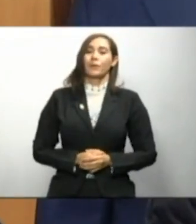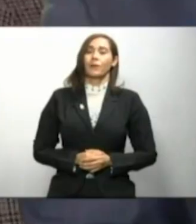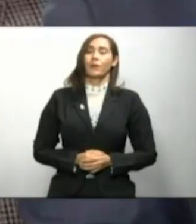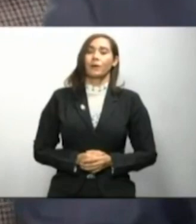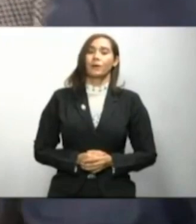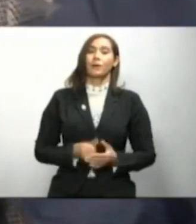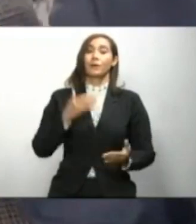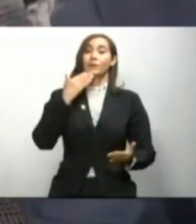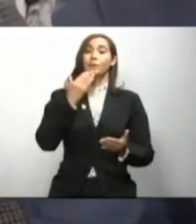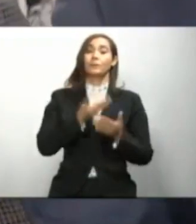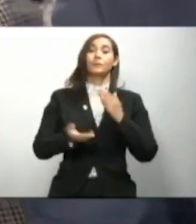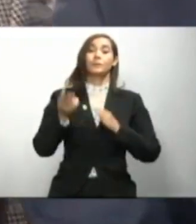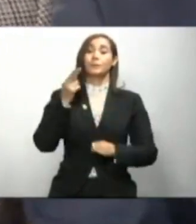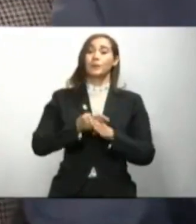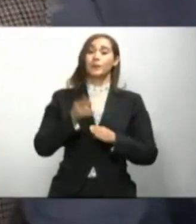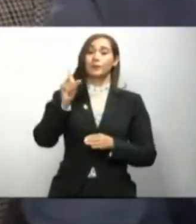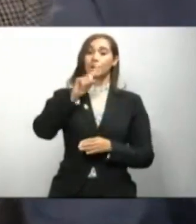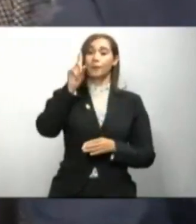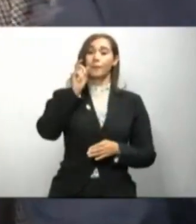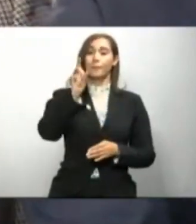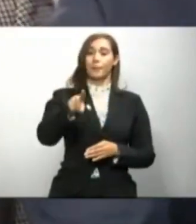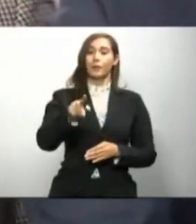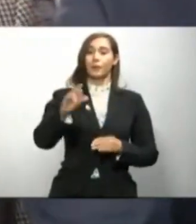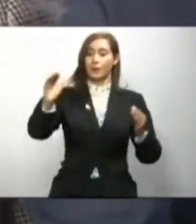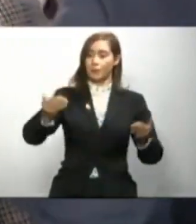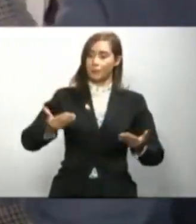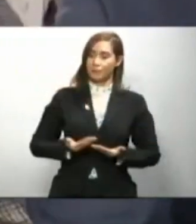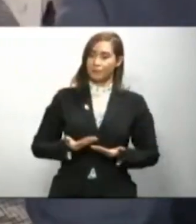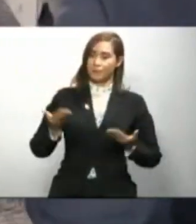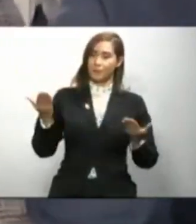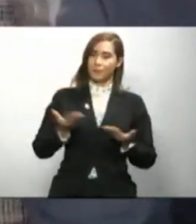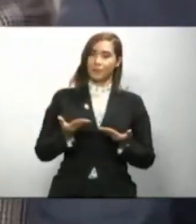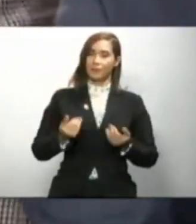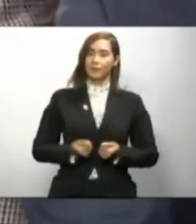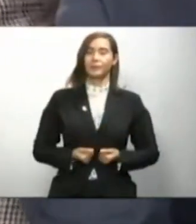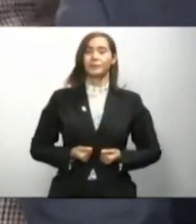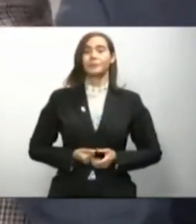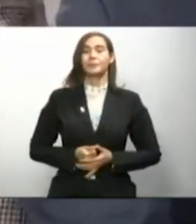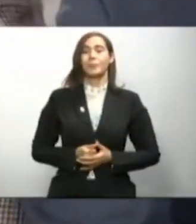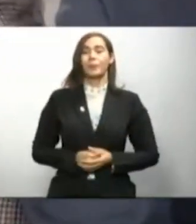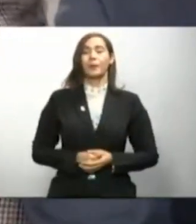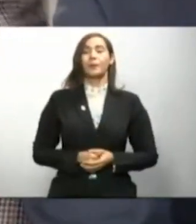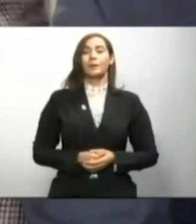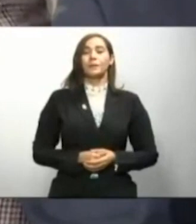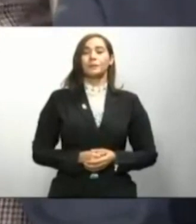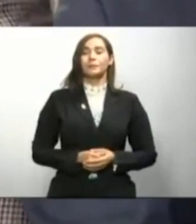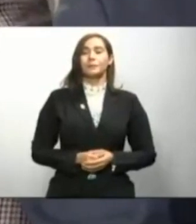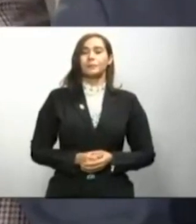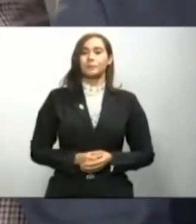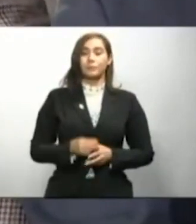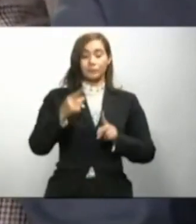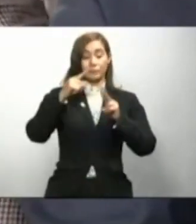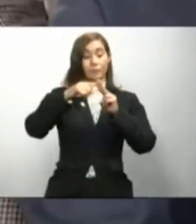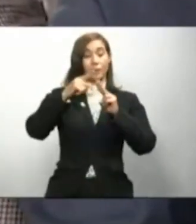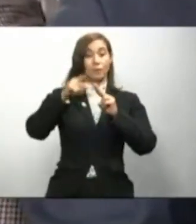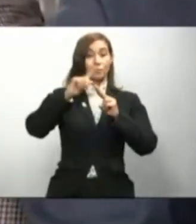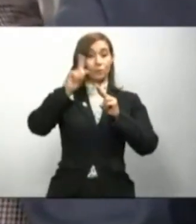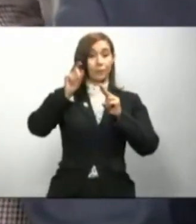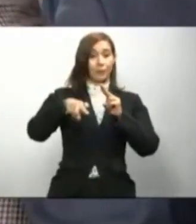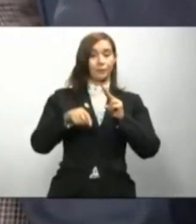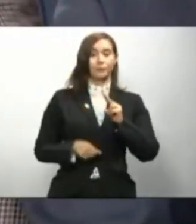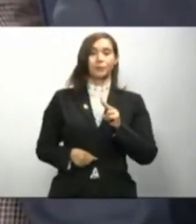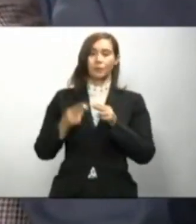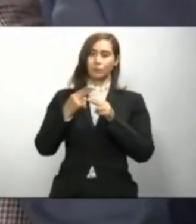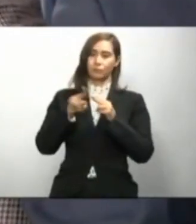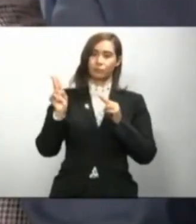buenas tardes señor presidente bienvenido a su país wilson pérez en noticiario popular y el periódico atento no pregunta presidente muy breve